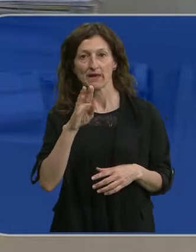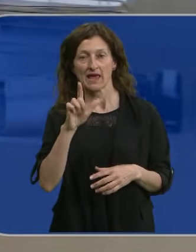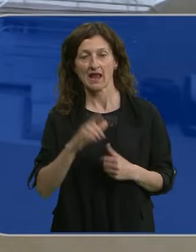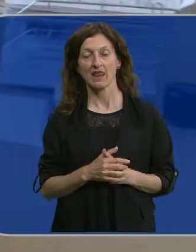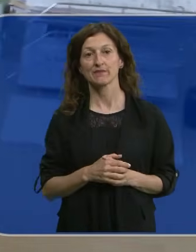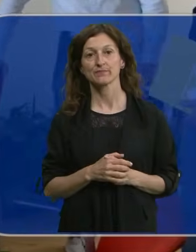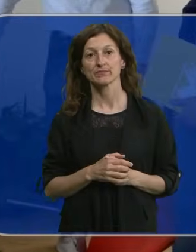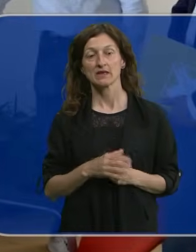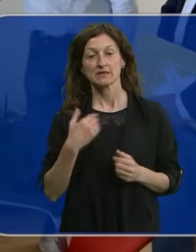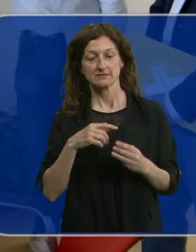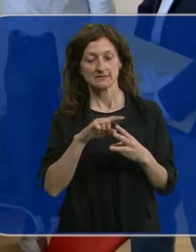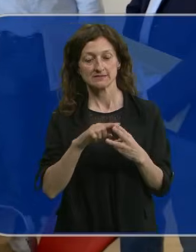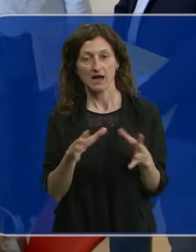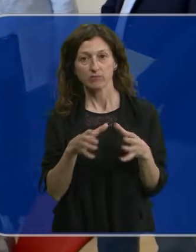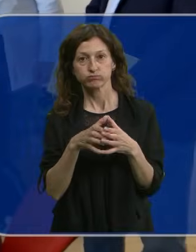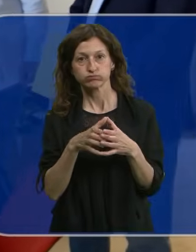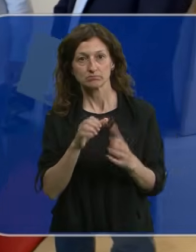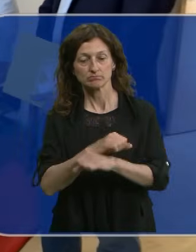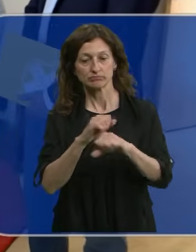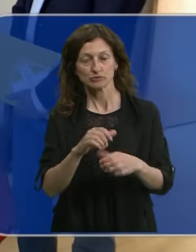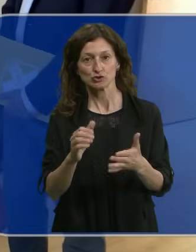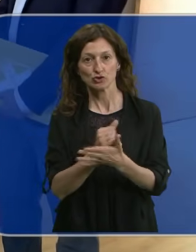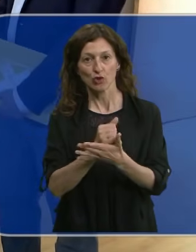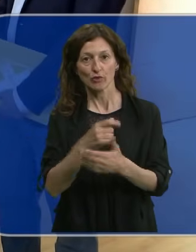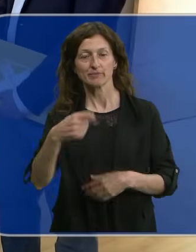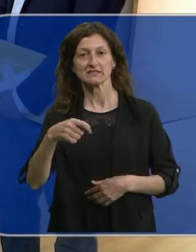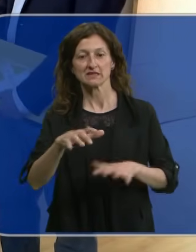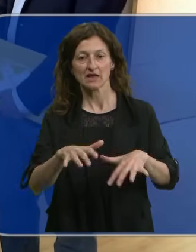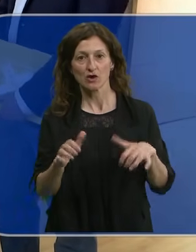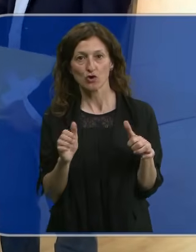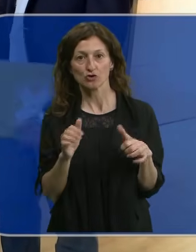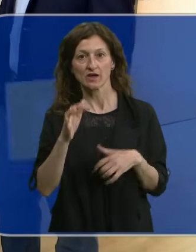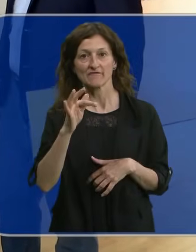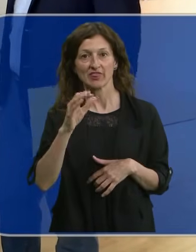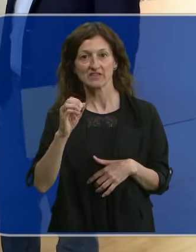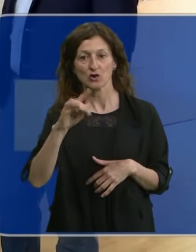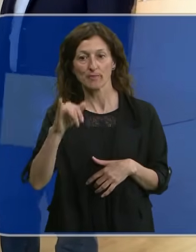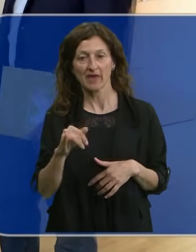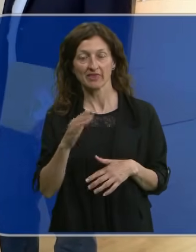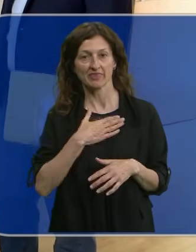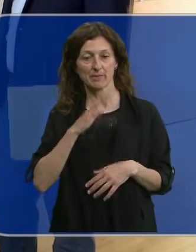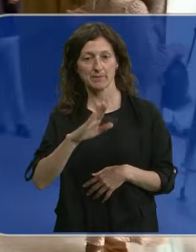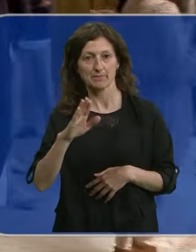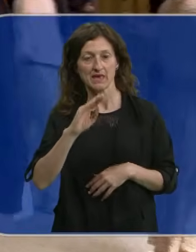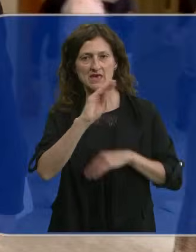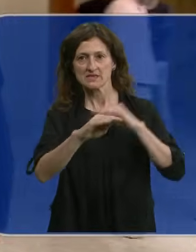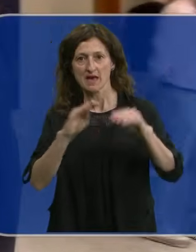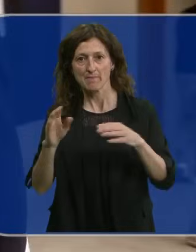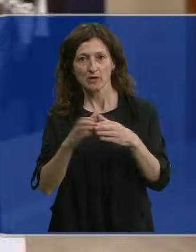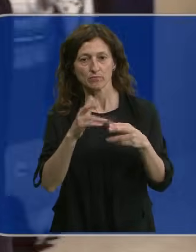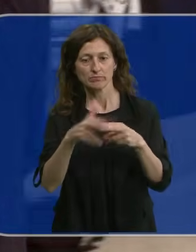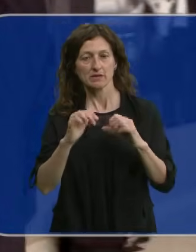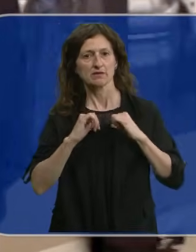Leonés. Ahora sí, con todos los grupos formados, el presidente de las Cortes, el popular Francisco Vázquez, ya puede llamar a los partidos